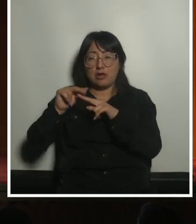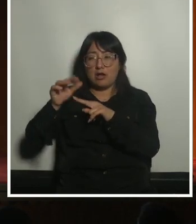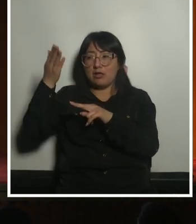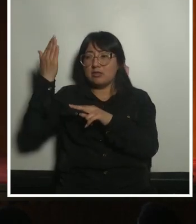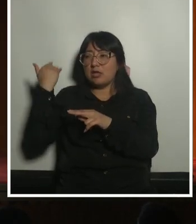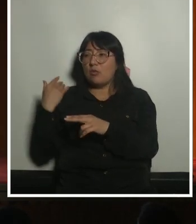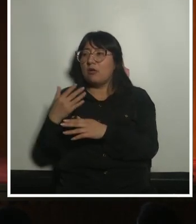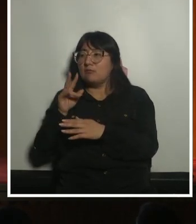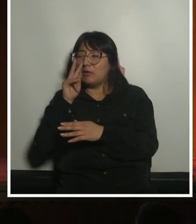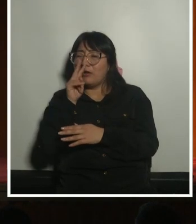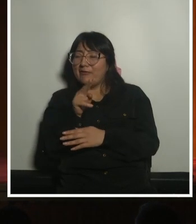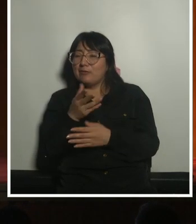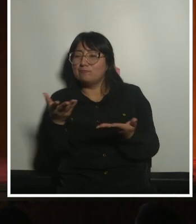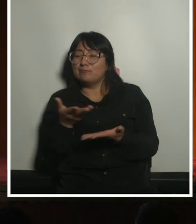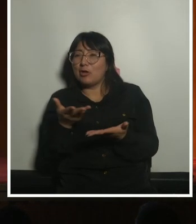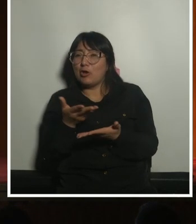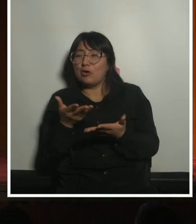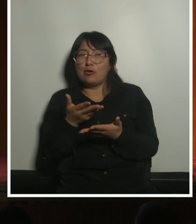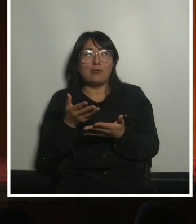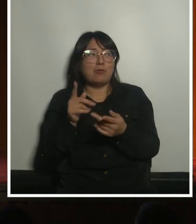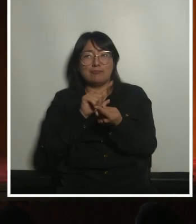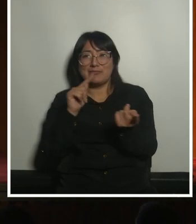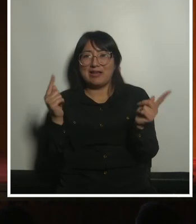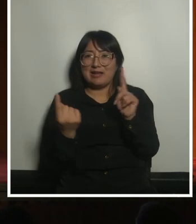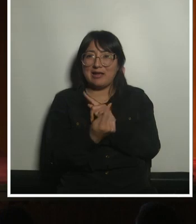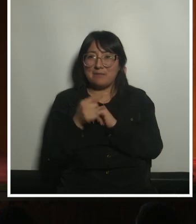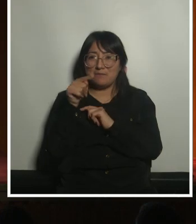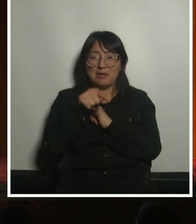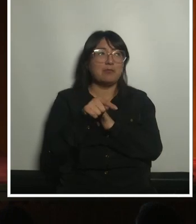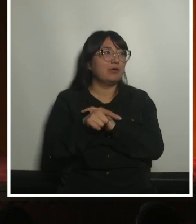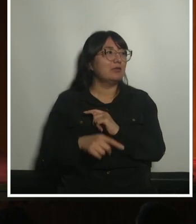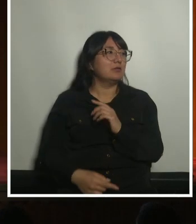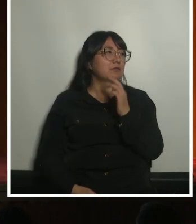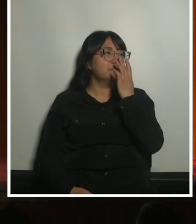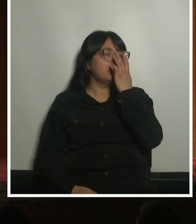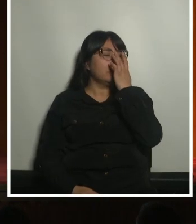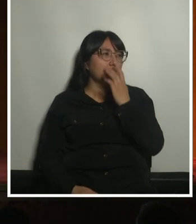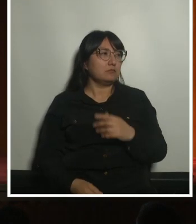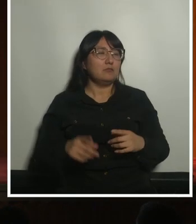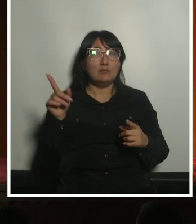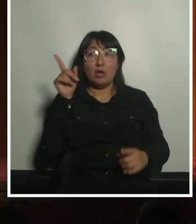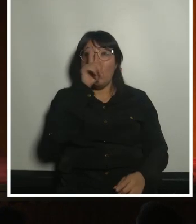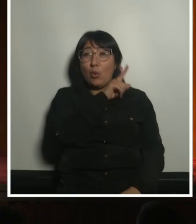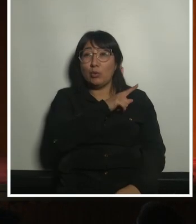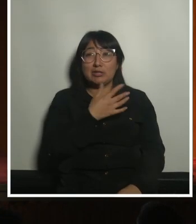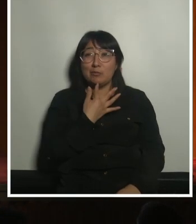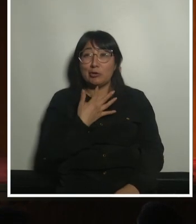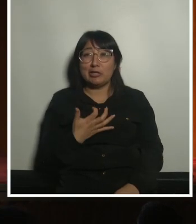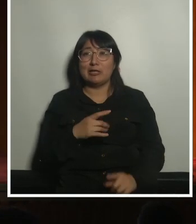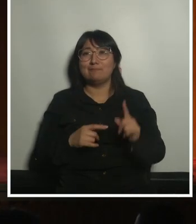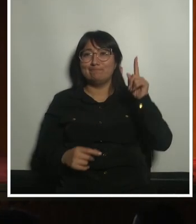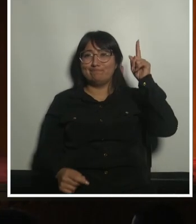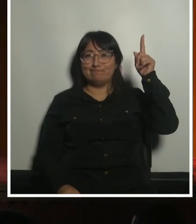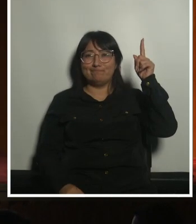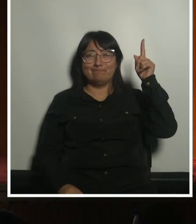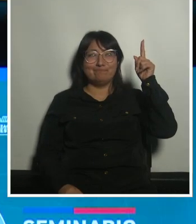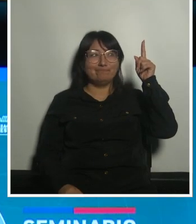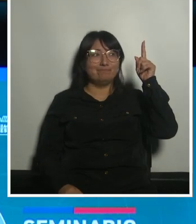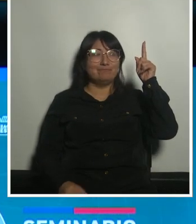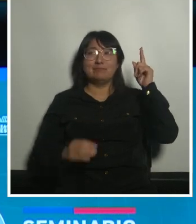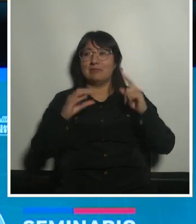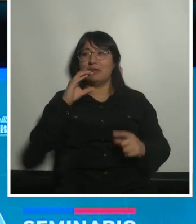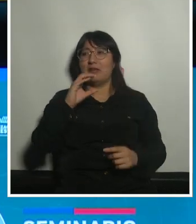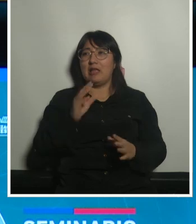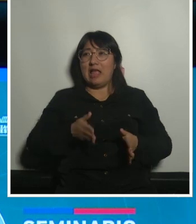cómo es que fuimos antropizando esto. Lo último que tuvimos acá, Kandinsky con